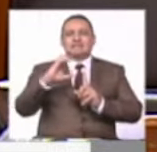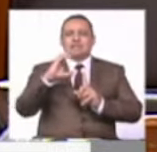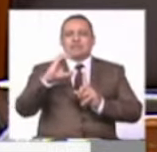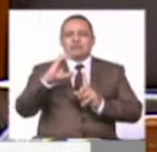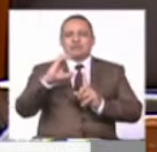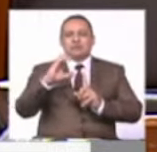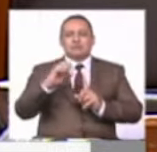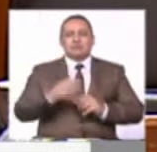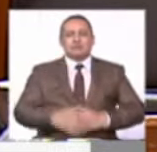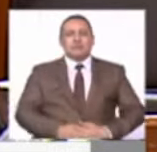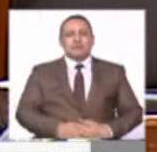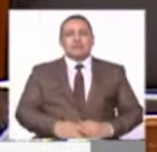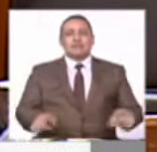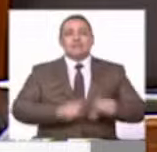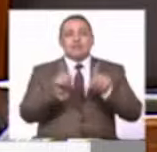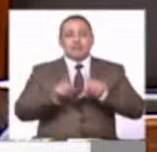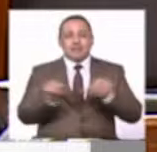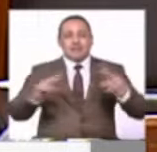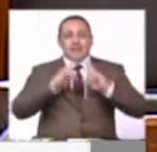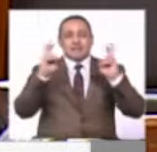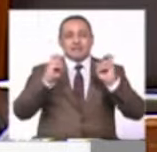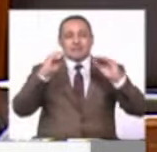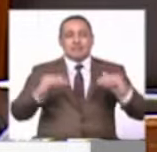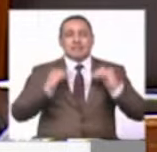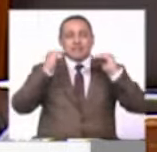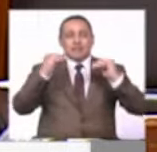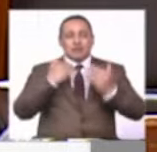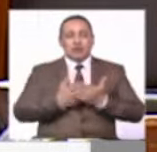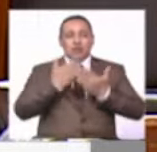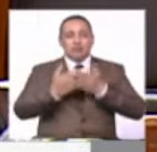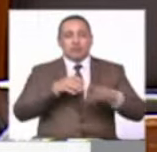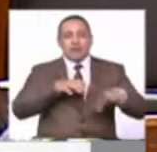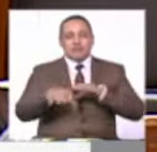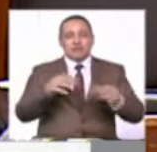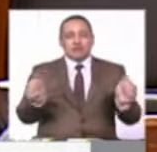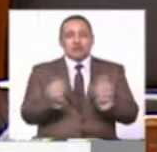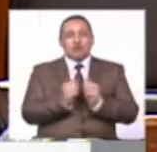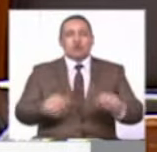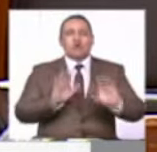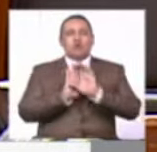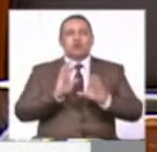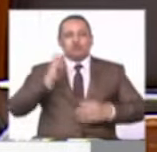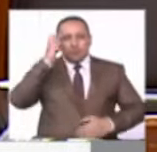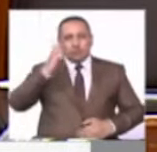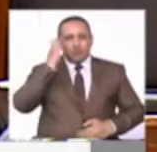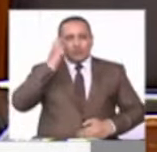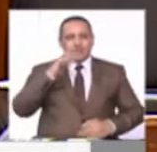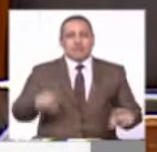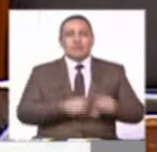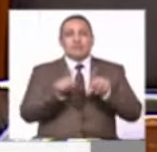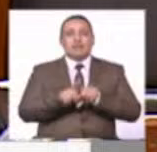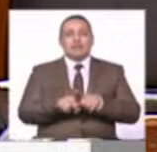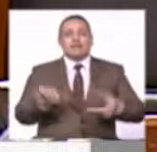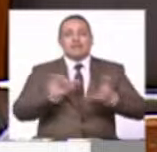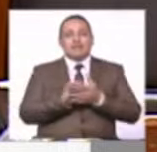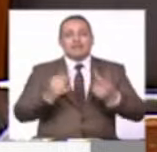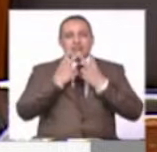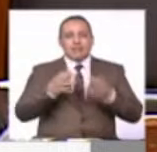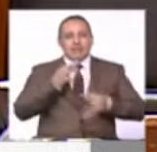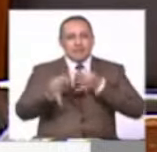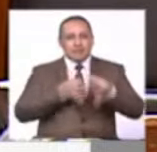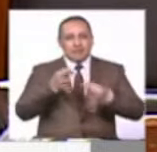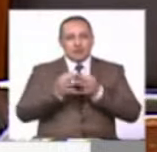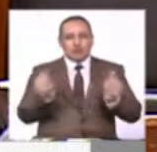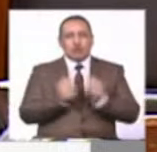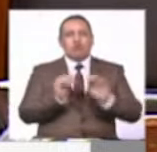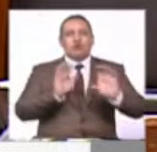constitucional en el extremo que toca propiamente hacer cerca de la Constitución Asimismo la interpretación